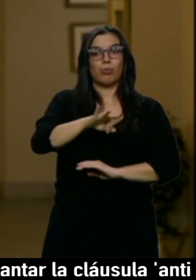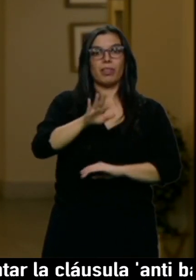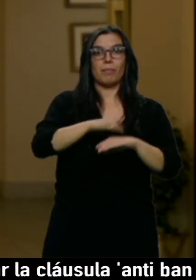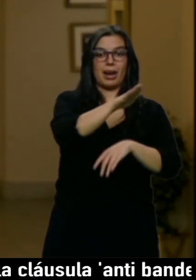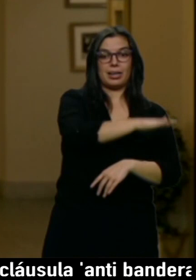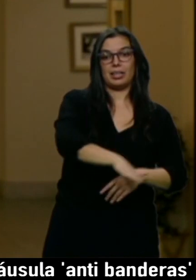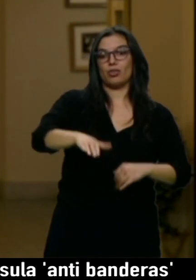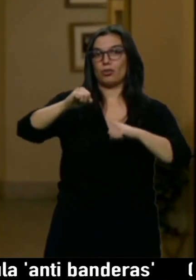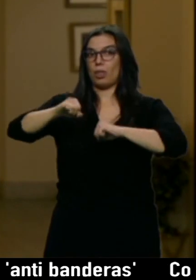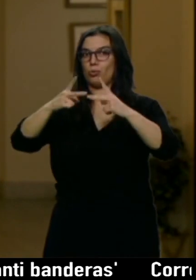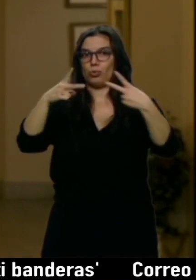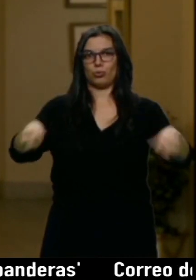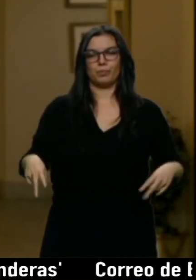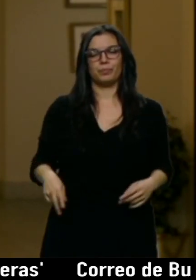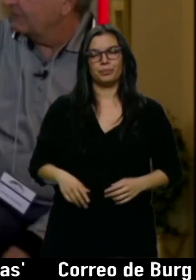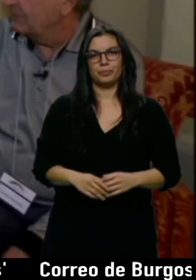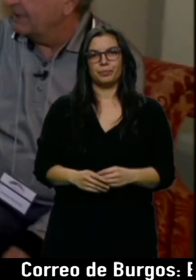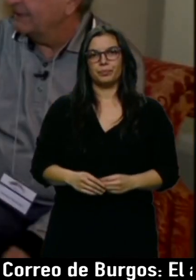adultos.